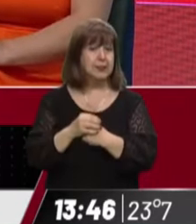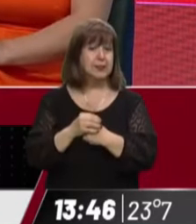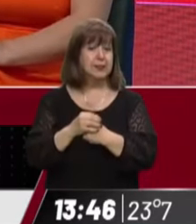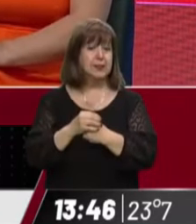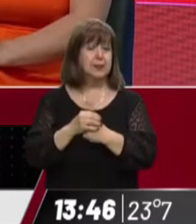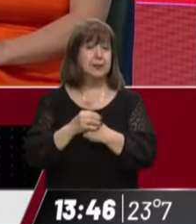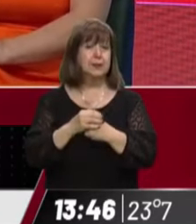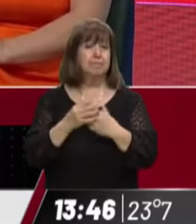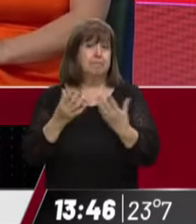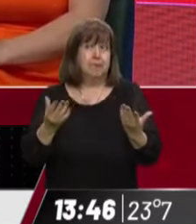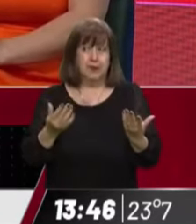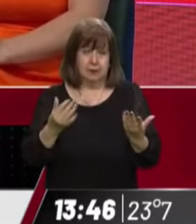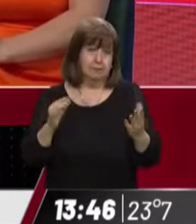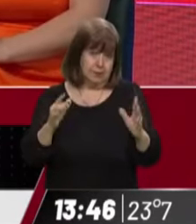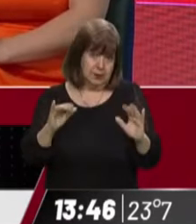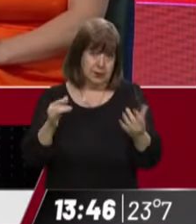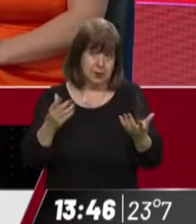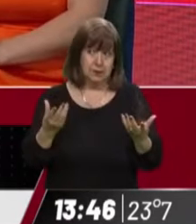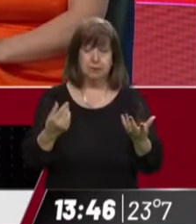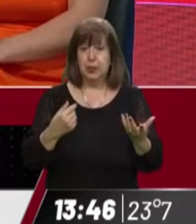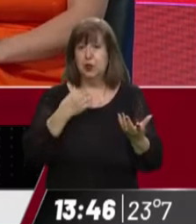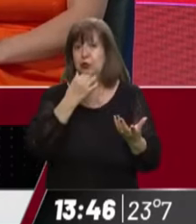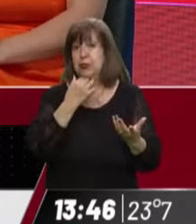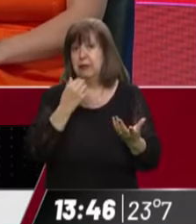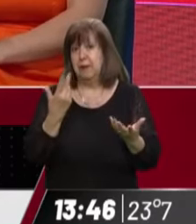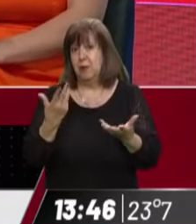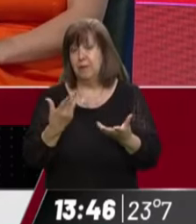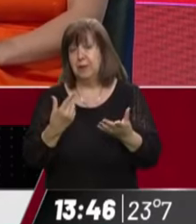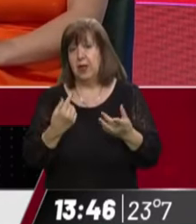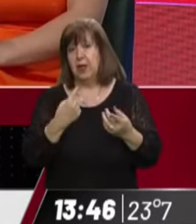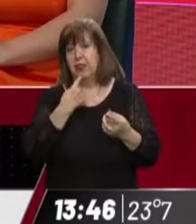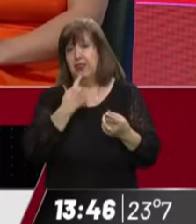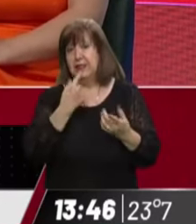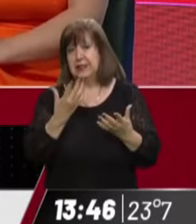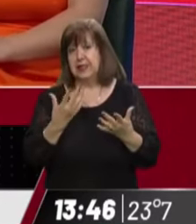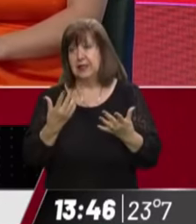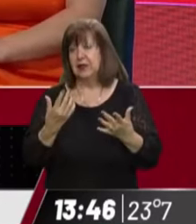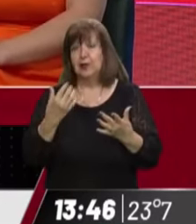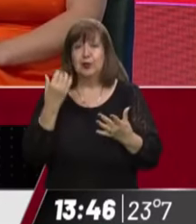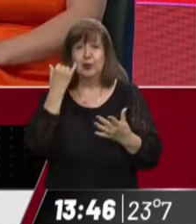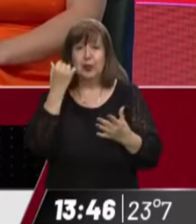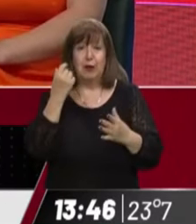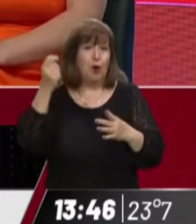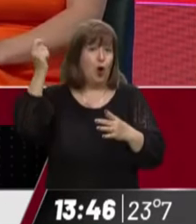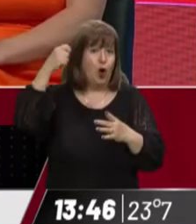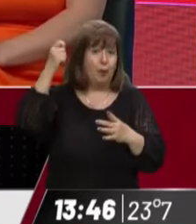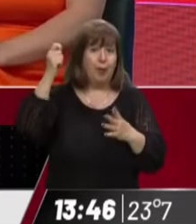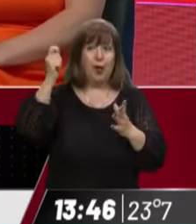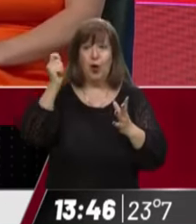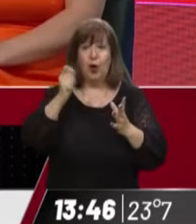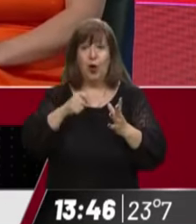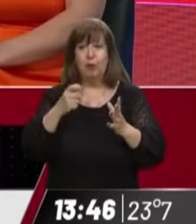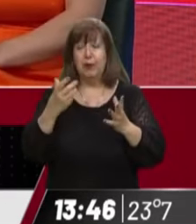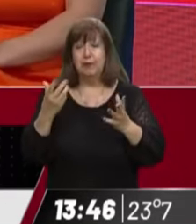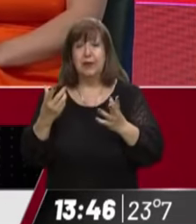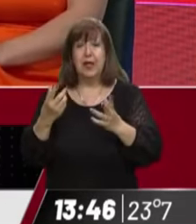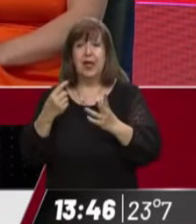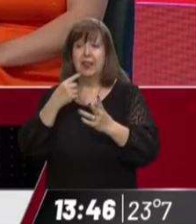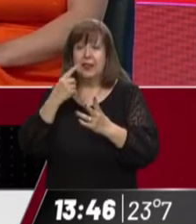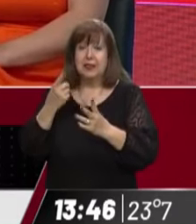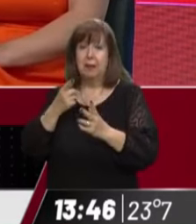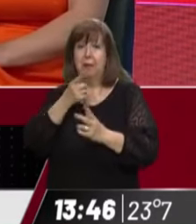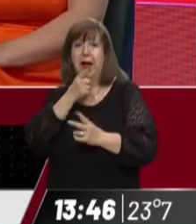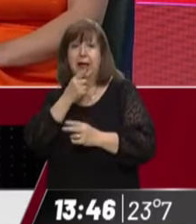Exactamente, no se descarta ningún tipo de hipótesis y bueno, sí, es extraoficial igual de todas maneras. Perfecto. Lo que es este dato es como un comentario que ha